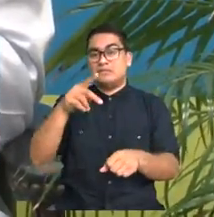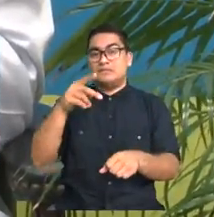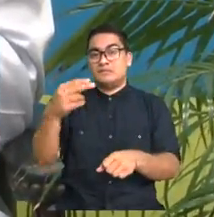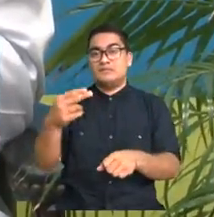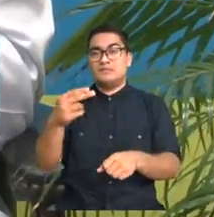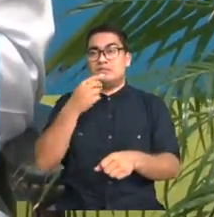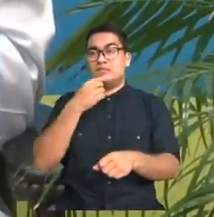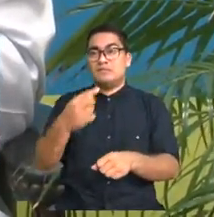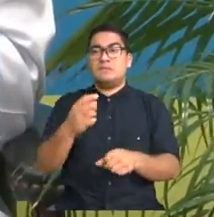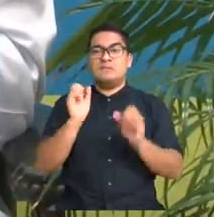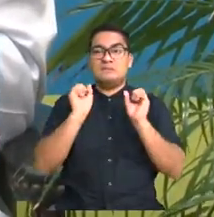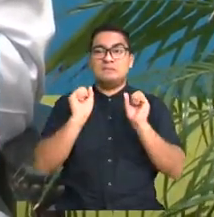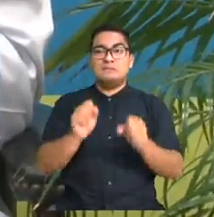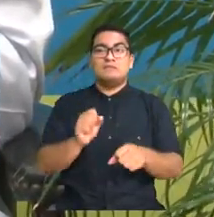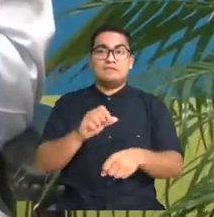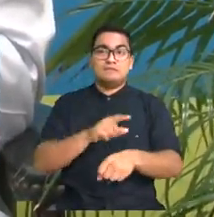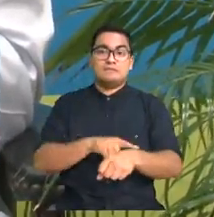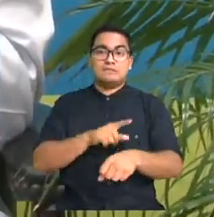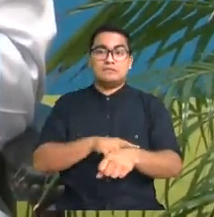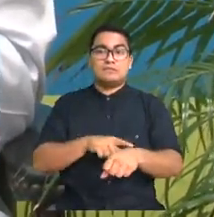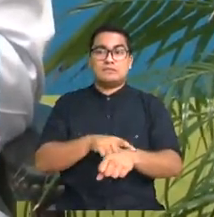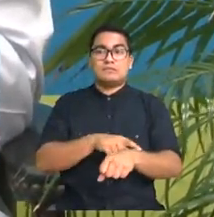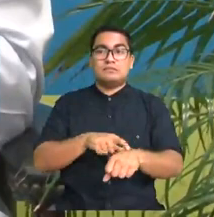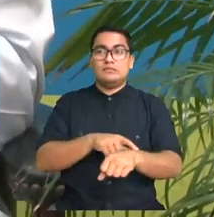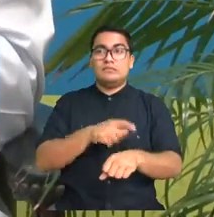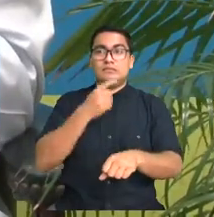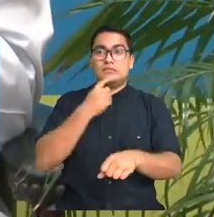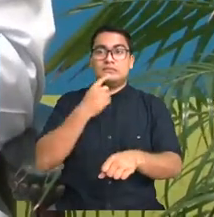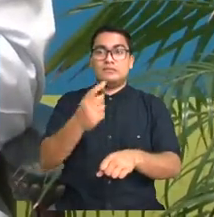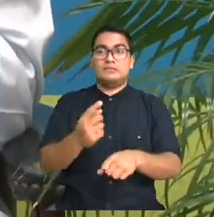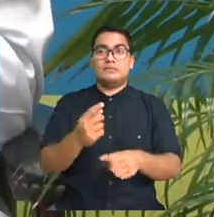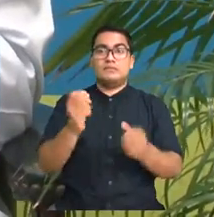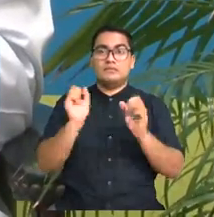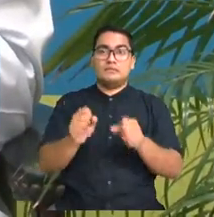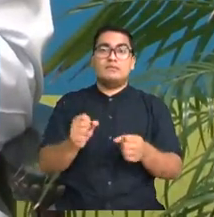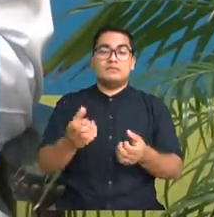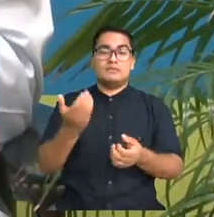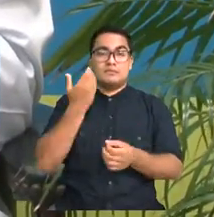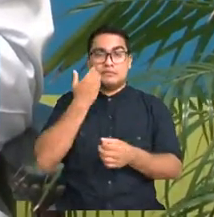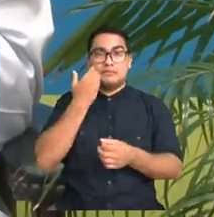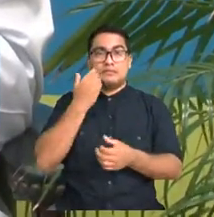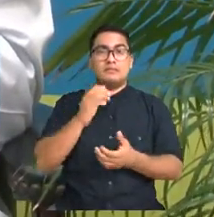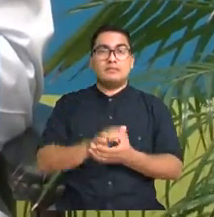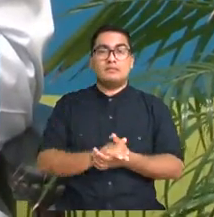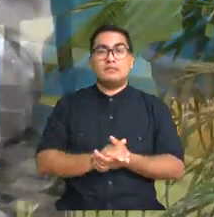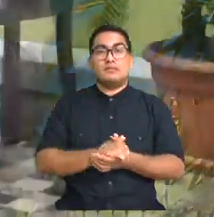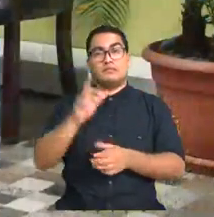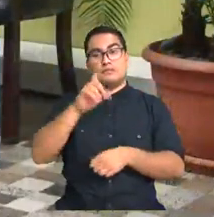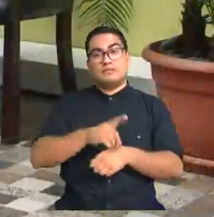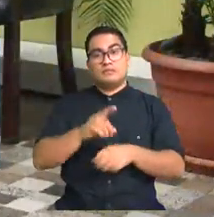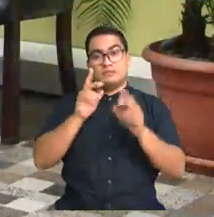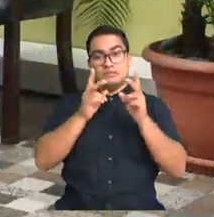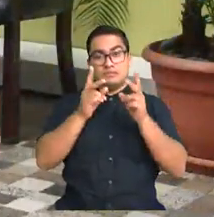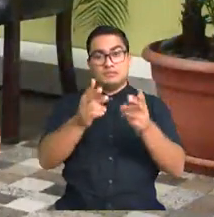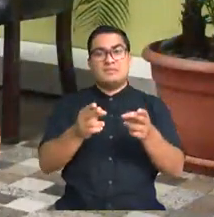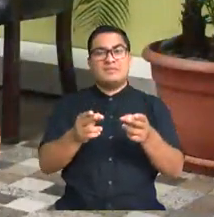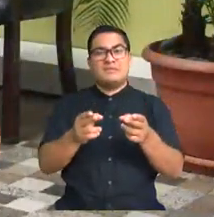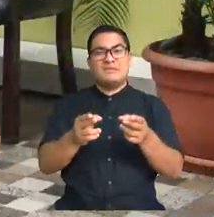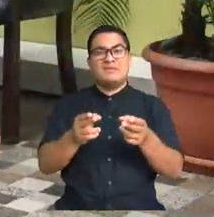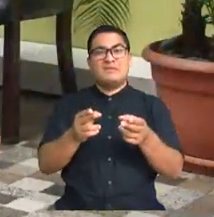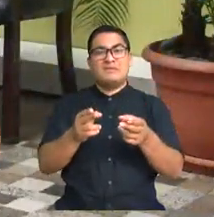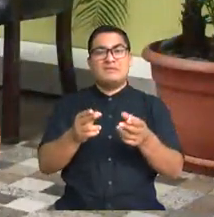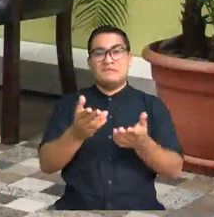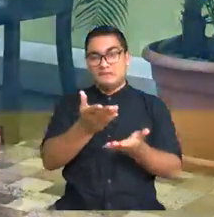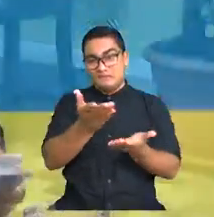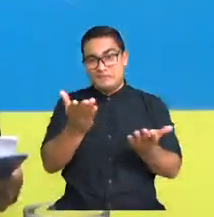eso predispone a que nuestra piel esté expuesta a infecciones. Ok. Bien, doctora, es momento de hacer nuestra primera pausa.